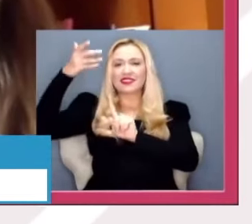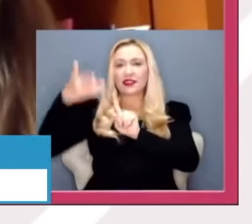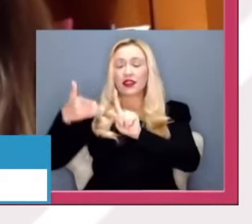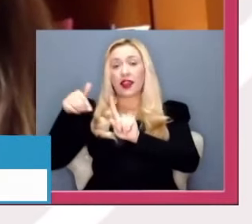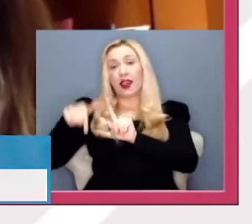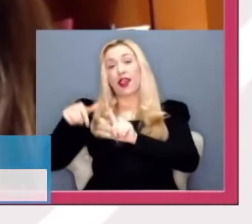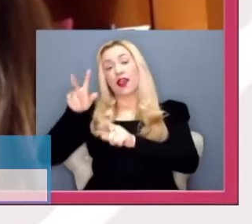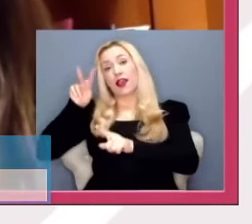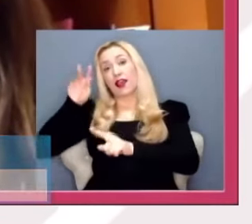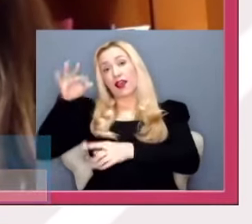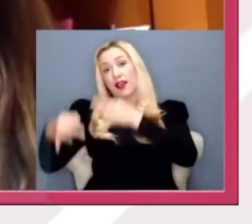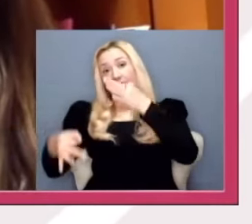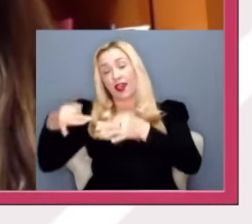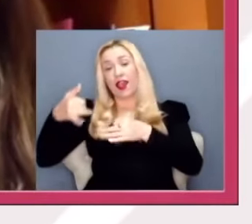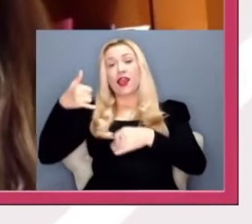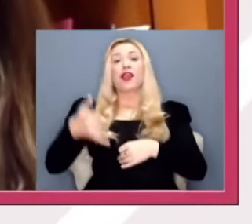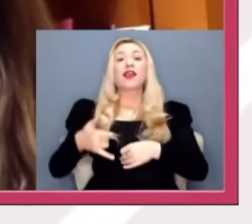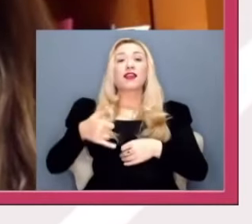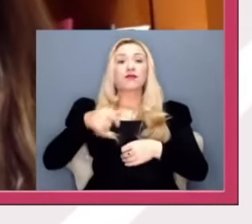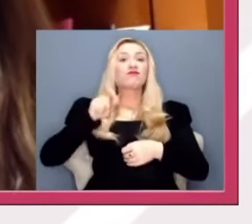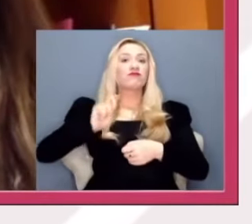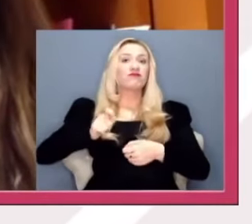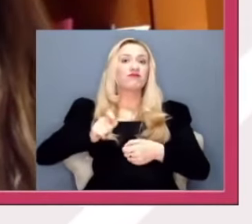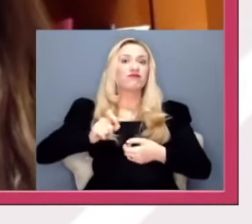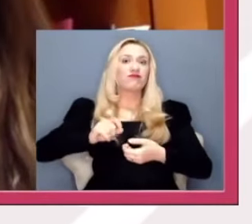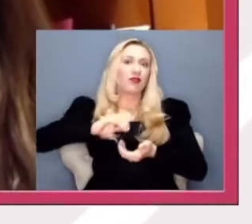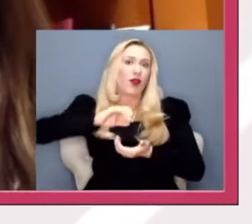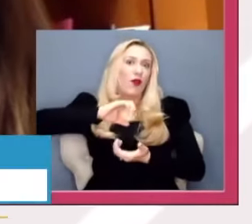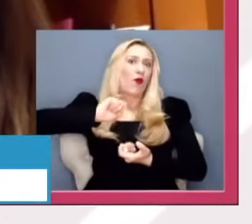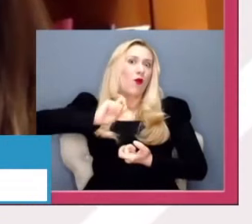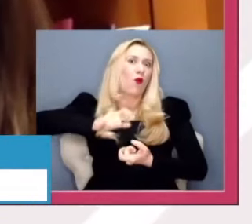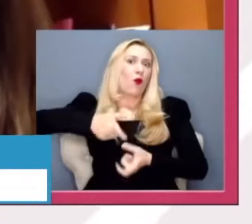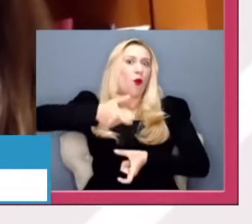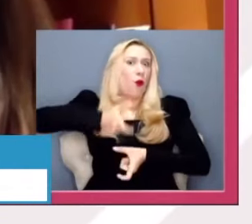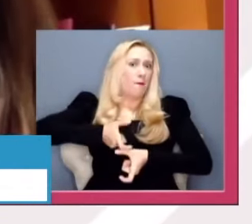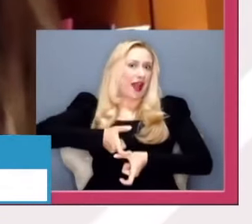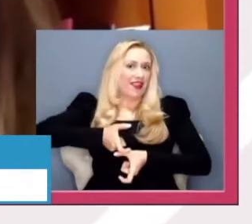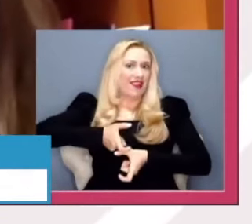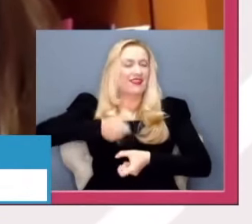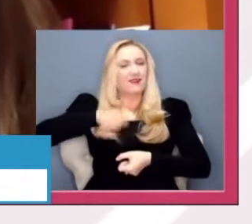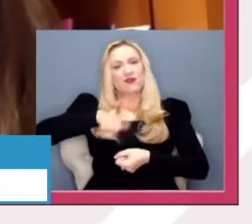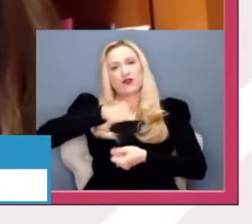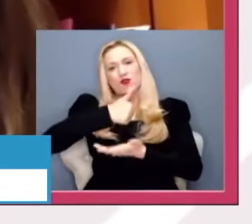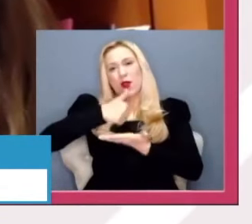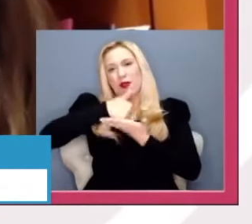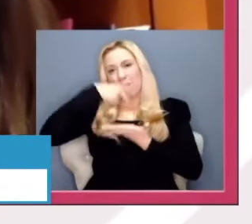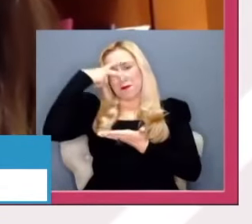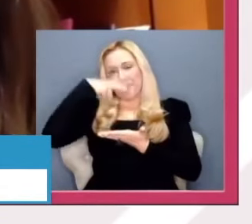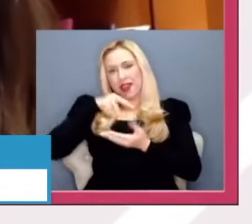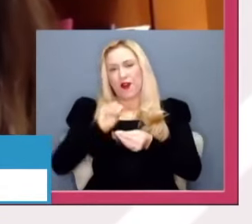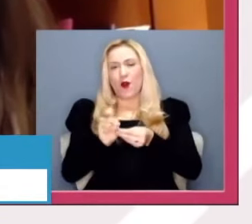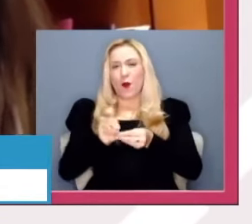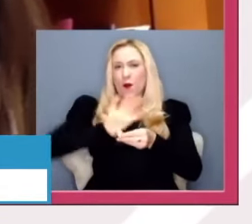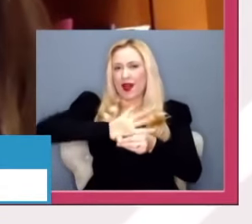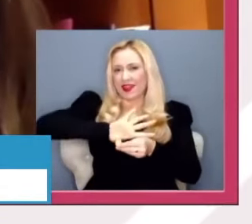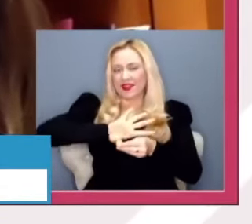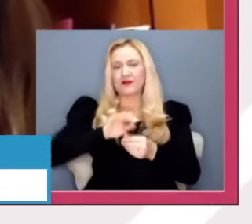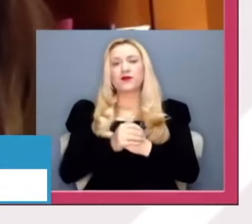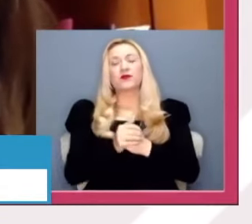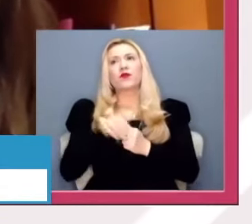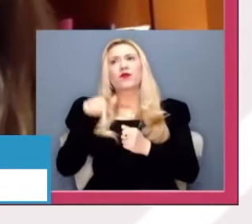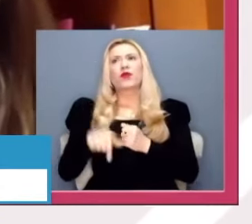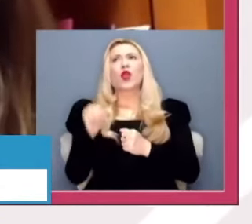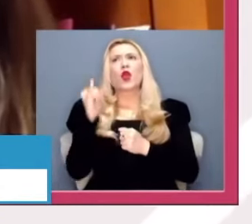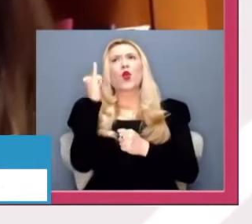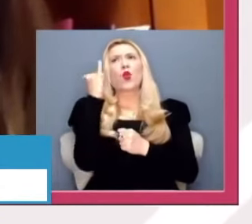TV y el Consejo para Prevenir y Eliminar la Discriminación de la Ciudad de México, el COPRED. Estamos en junio, el mes del orgullo, y justo